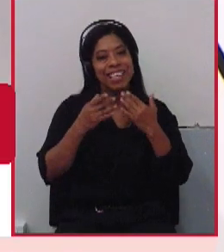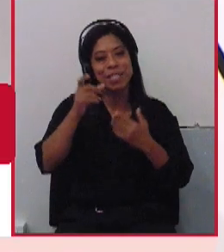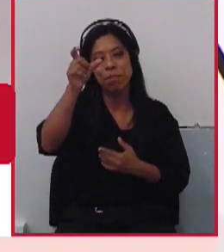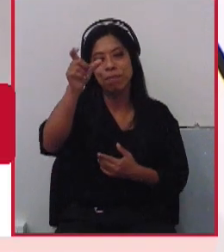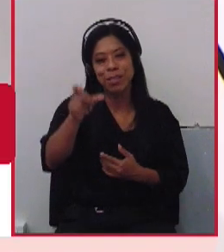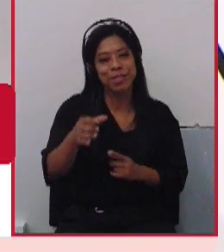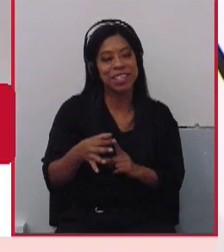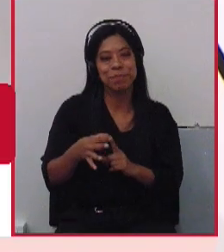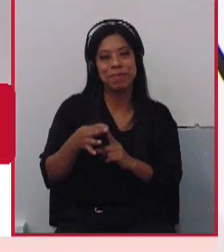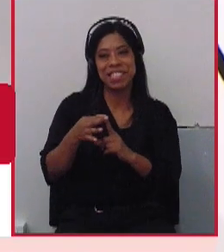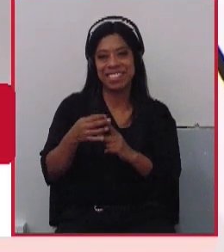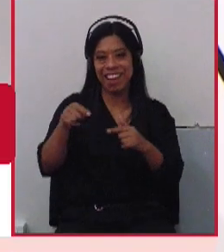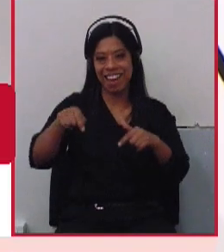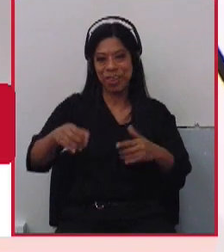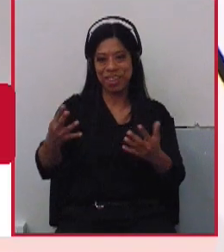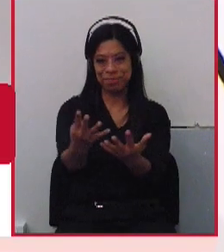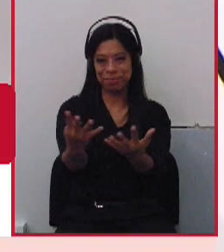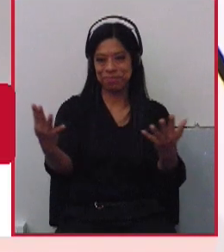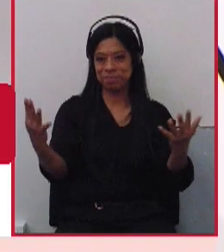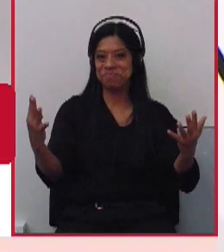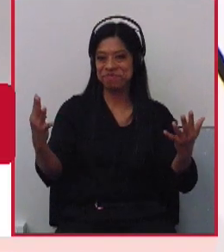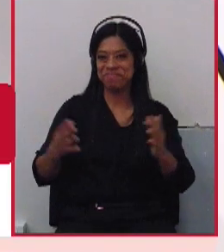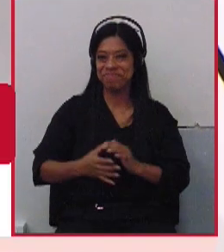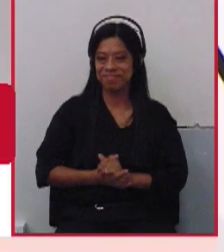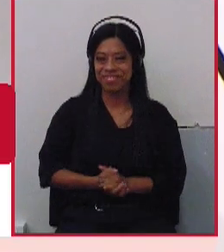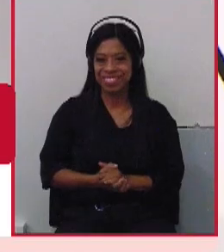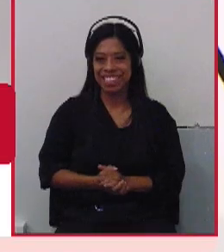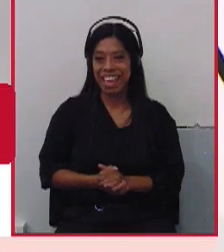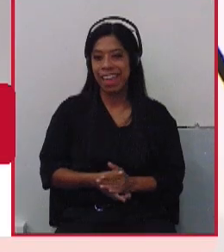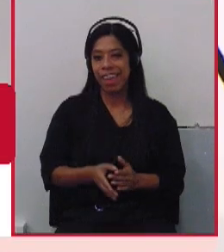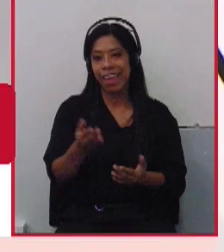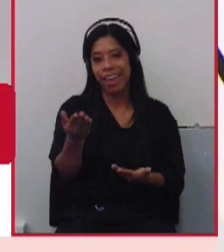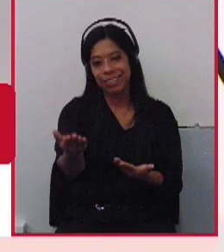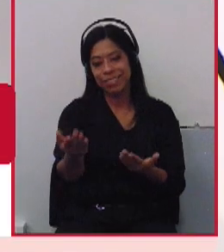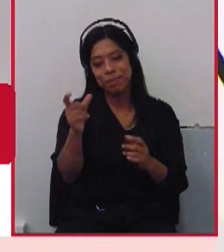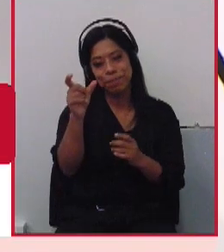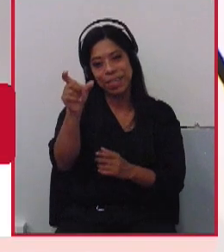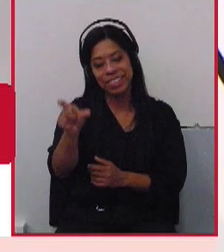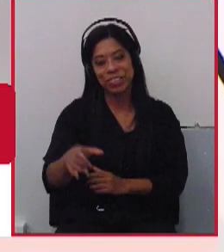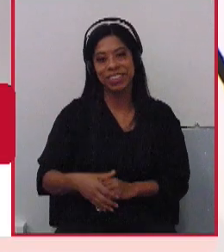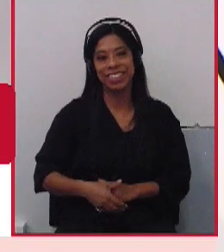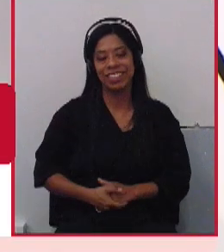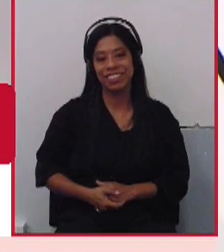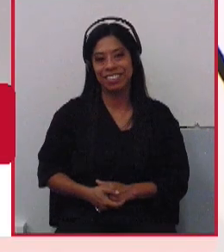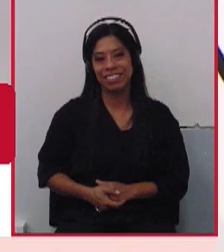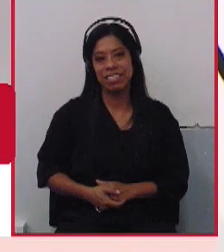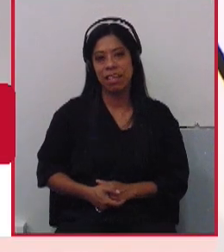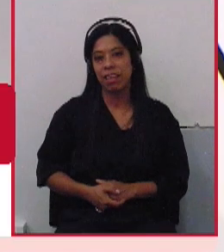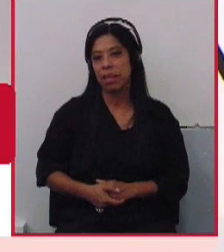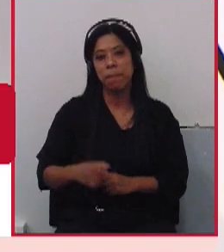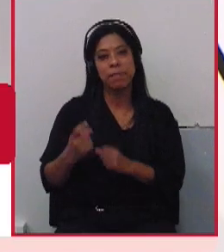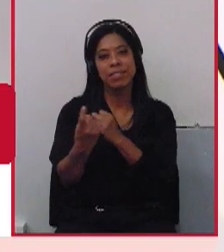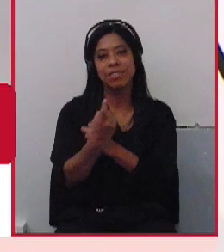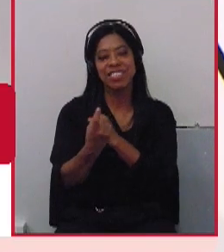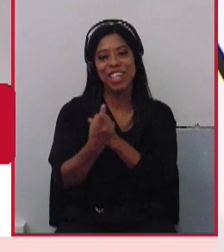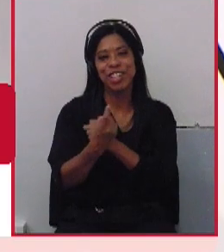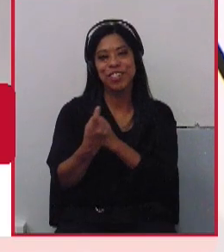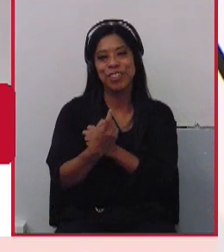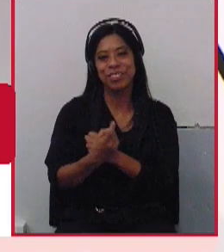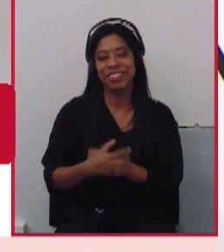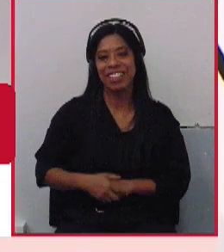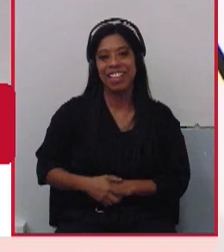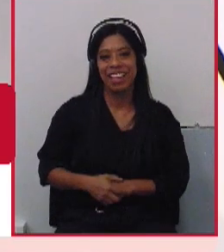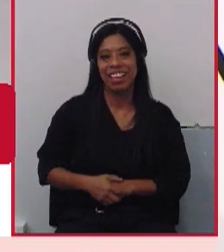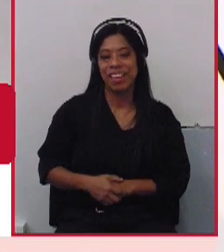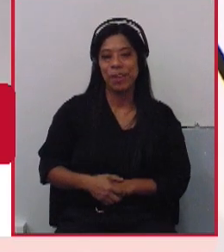tan especial que está en esta sala, a esta persona que me inculcó la disciplina